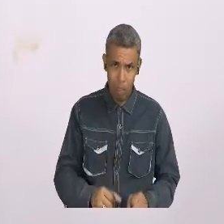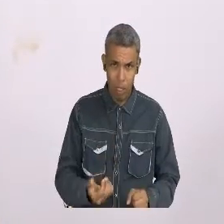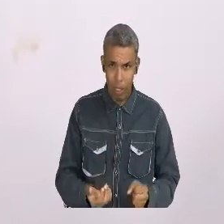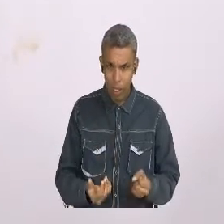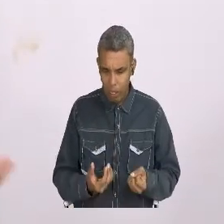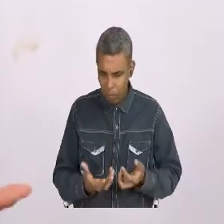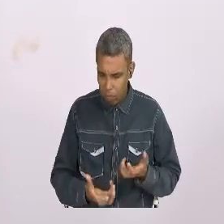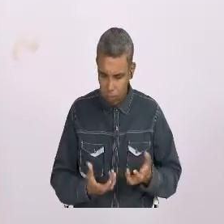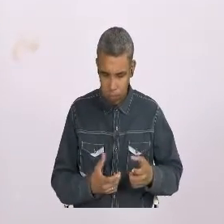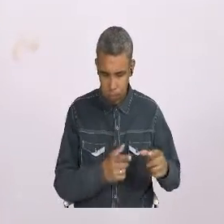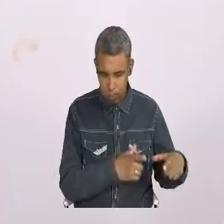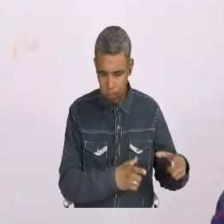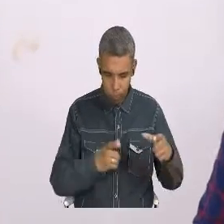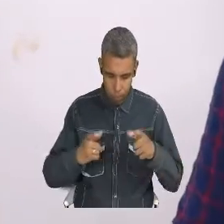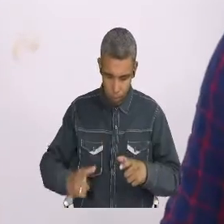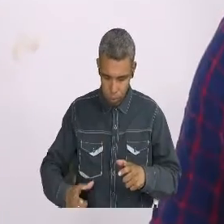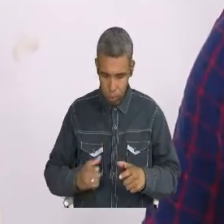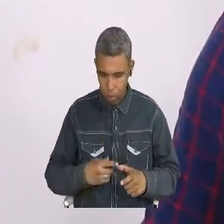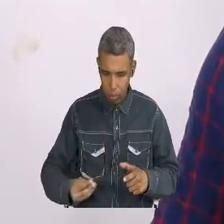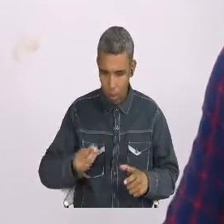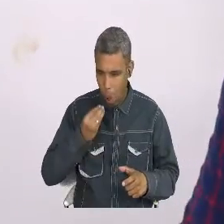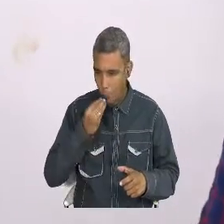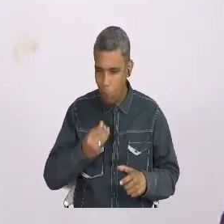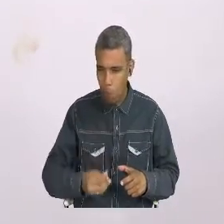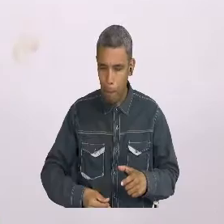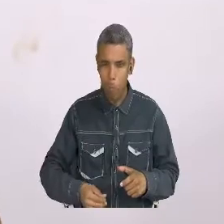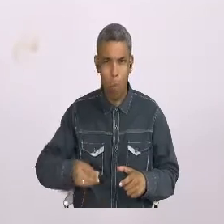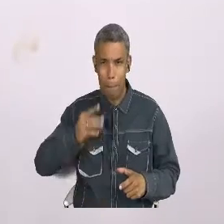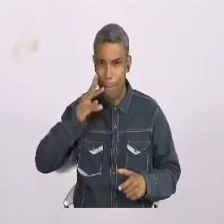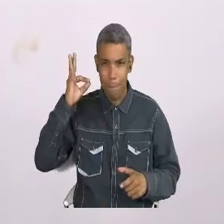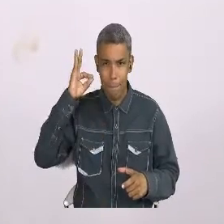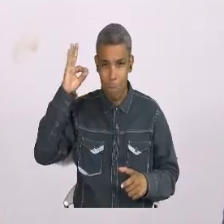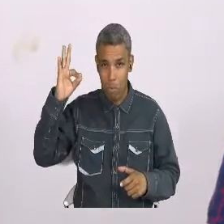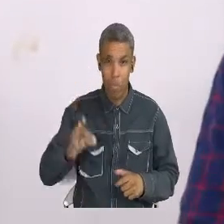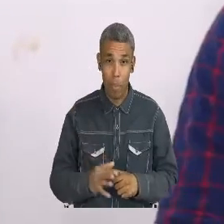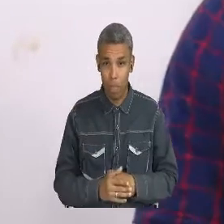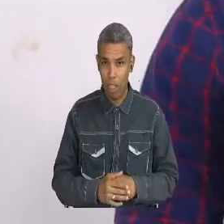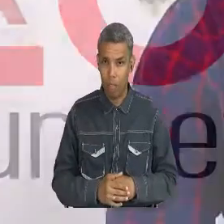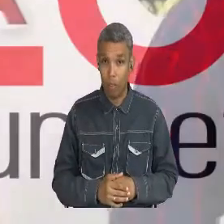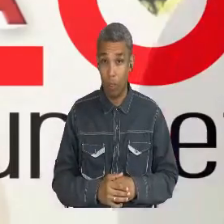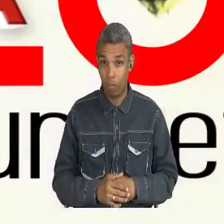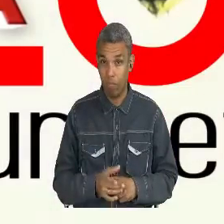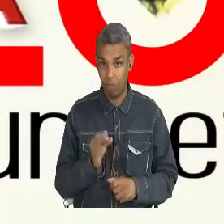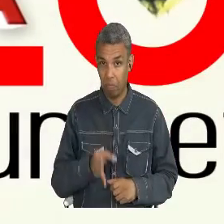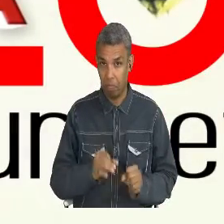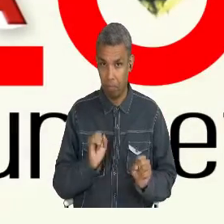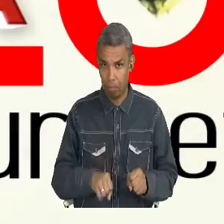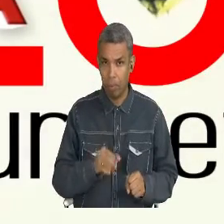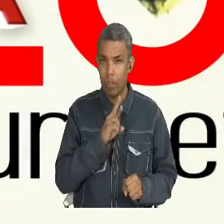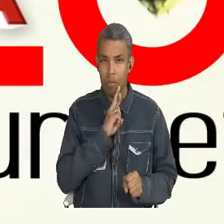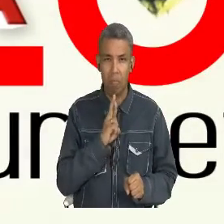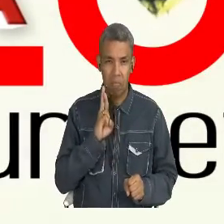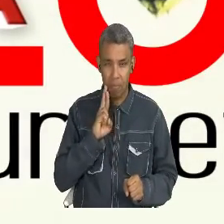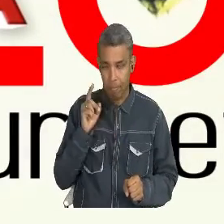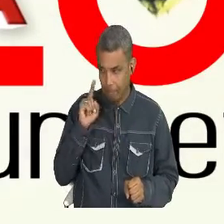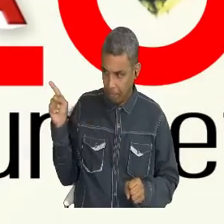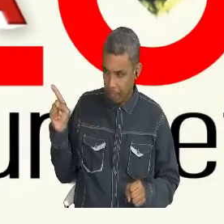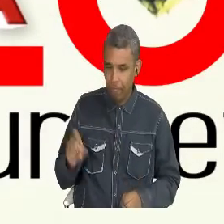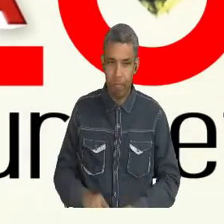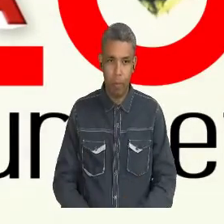ricos y deliciosos, por supuesto, gourmet para la, mejor dicho, como quien dice, para deleitar ese paladar rico y delicioso y que más que en esta